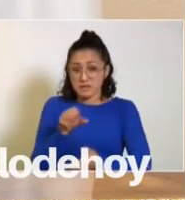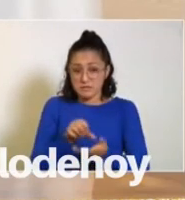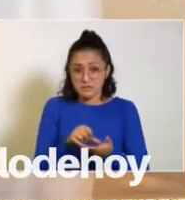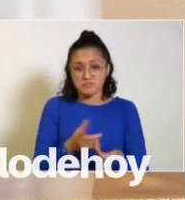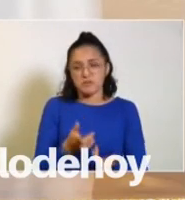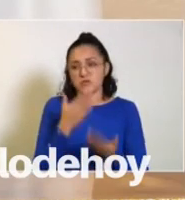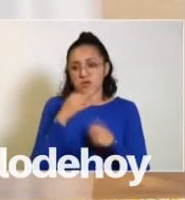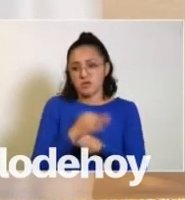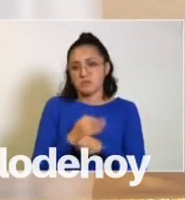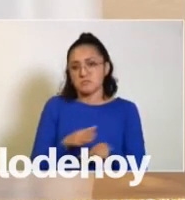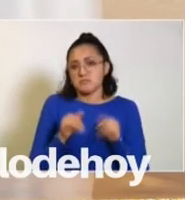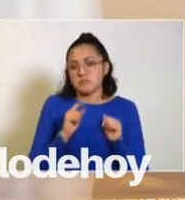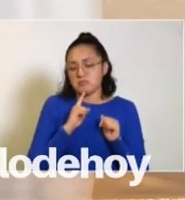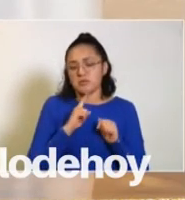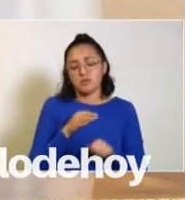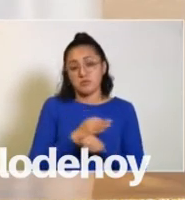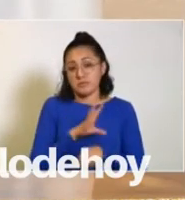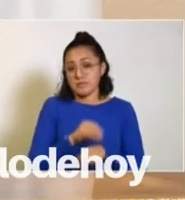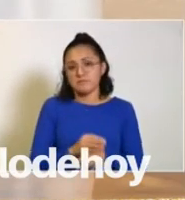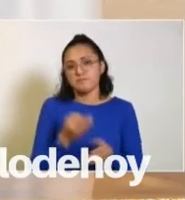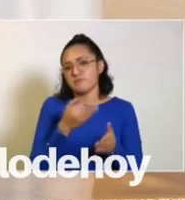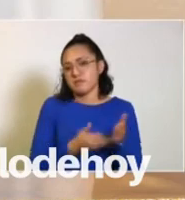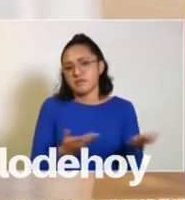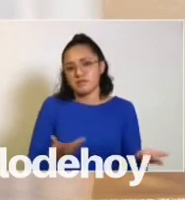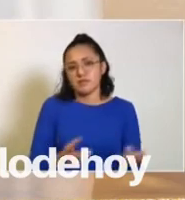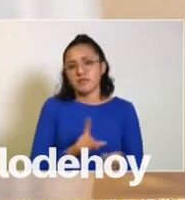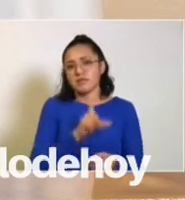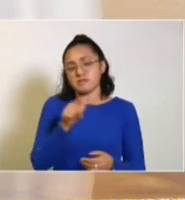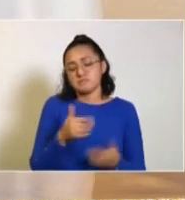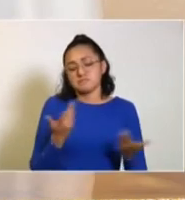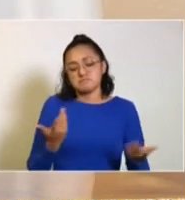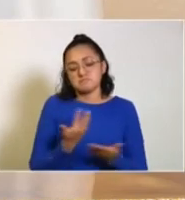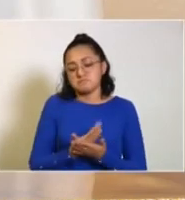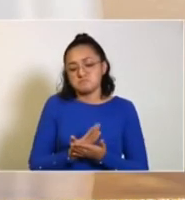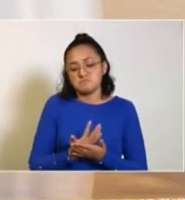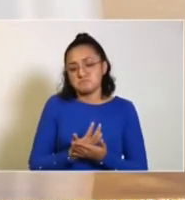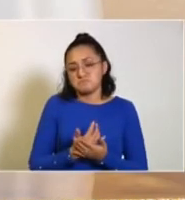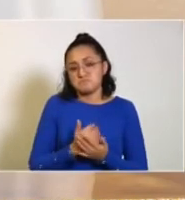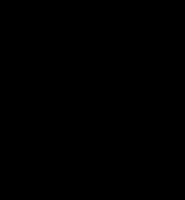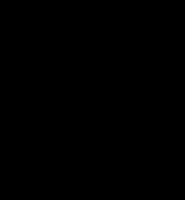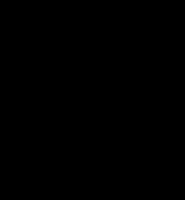omitido seguramente se expedirán los permisos